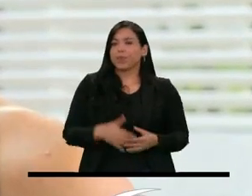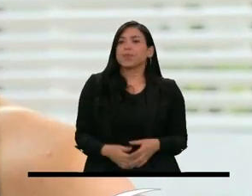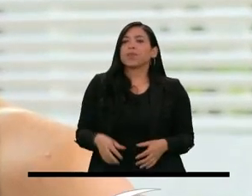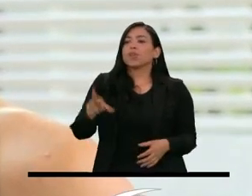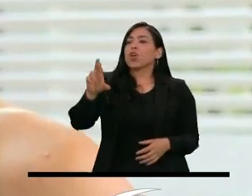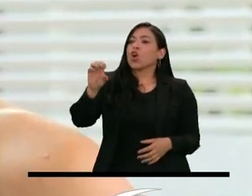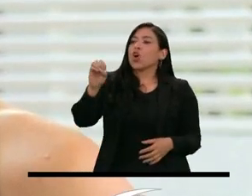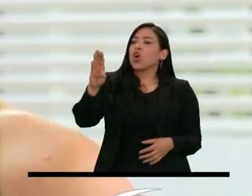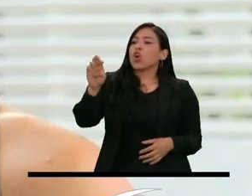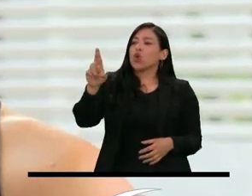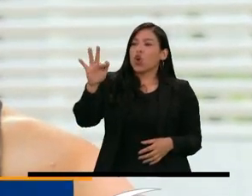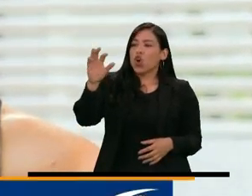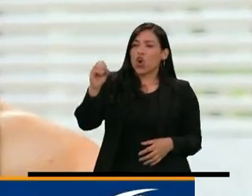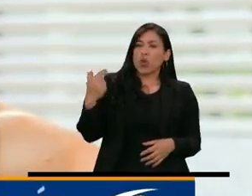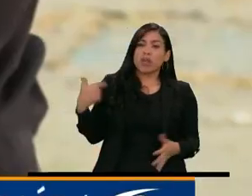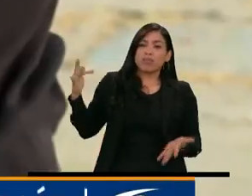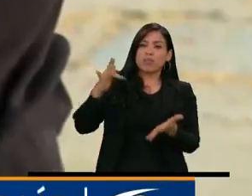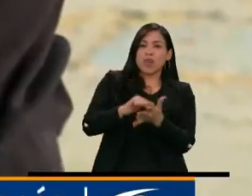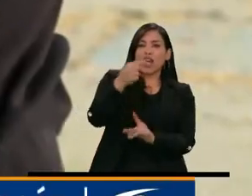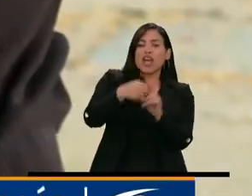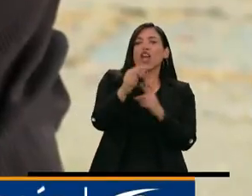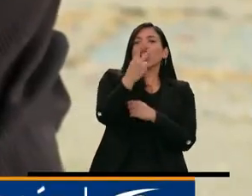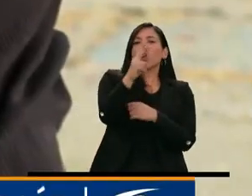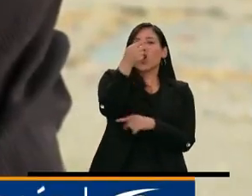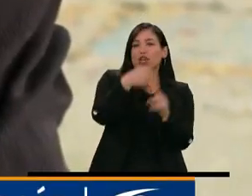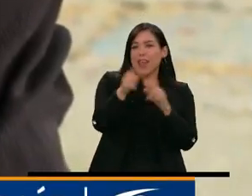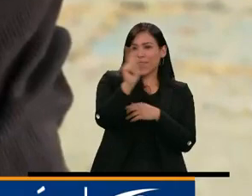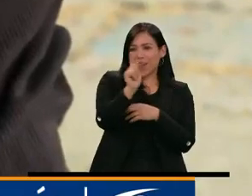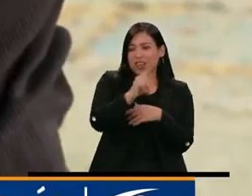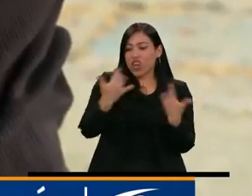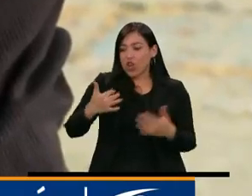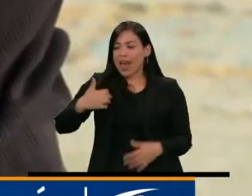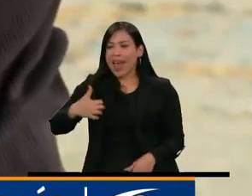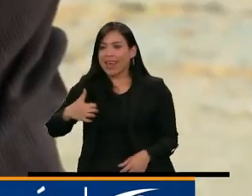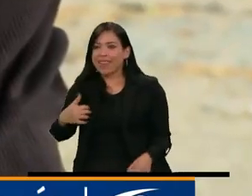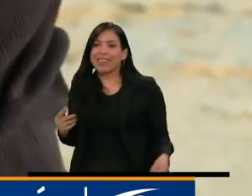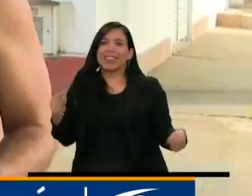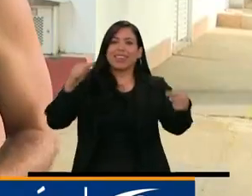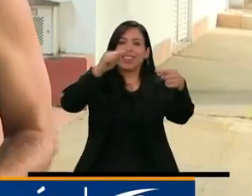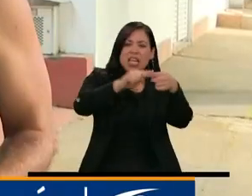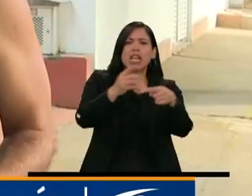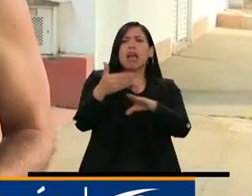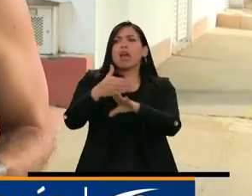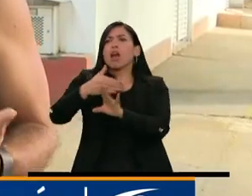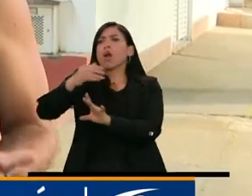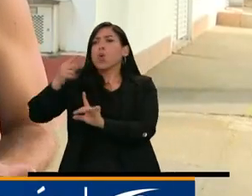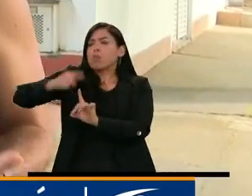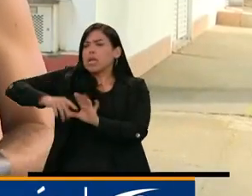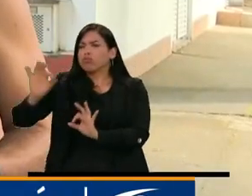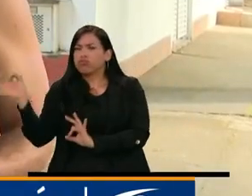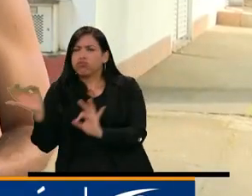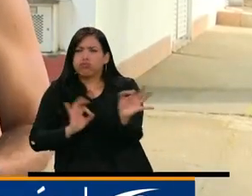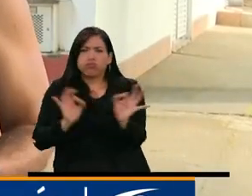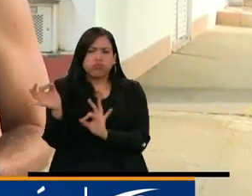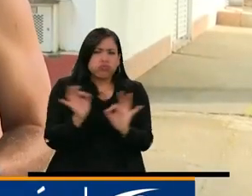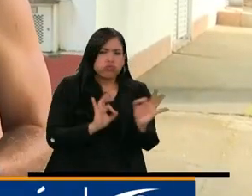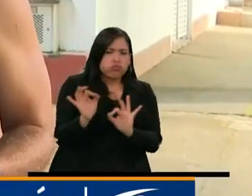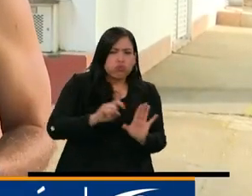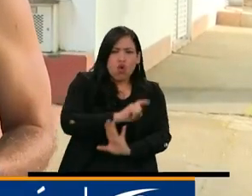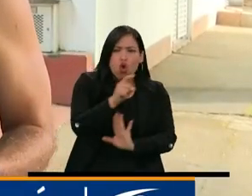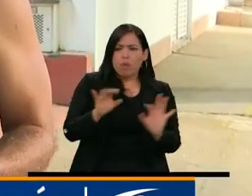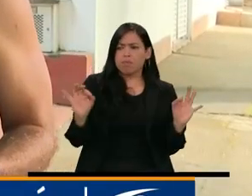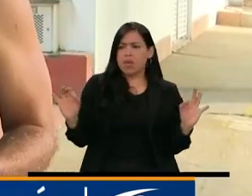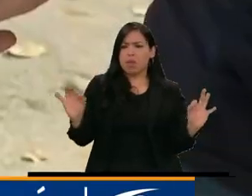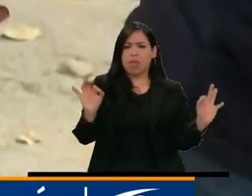Roberto Sosa llegó el pasado 12 de febrero a Cali, proveniente de Argentina. Planeó su viaje durante meses y cuidó cada detalle de